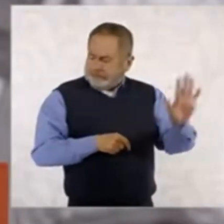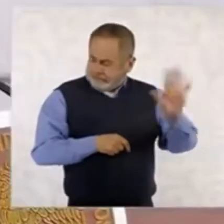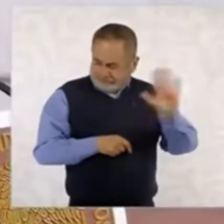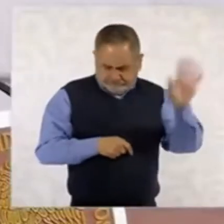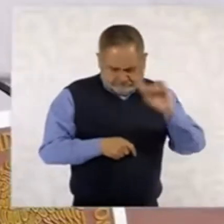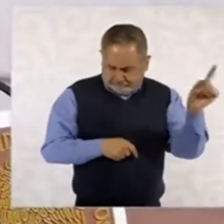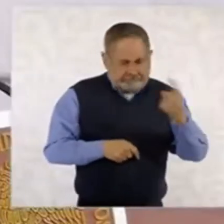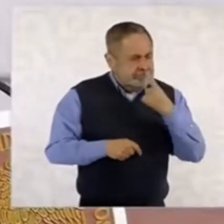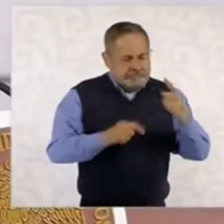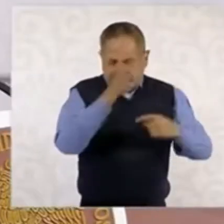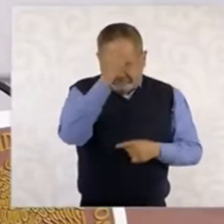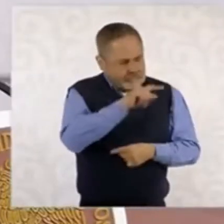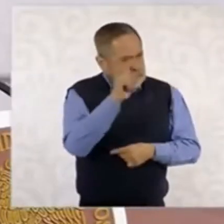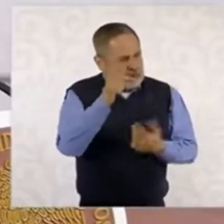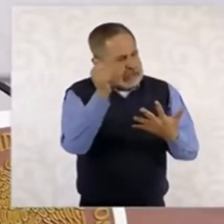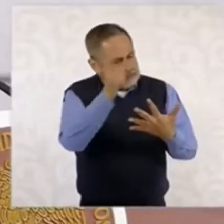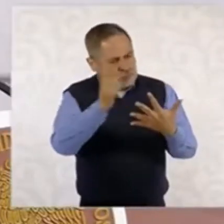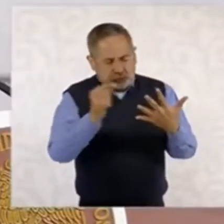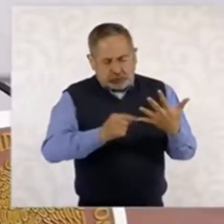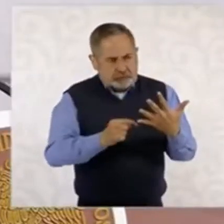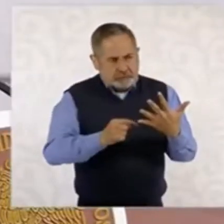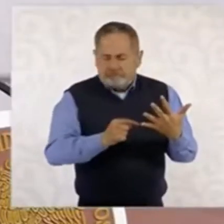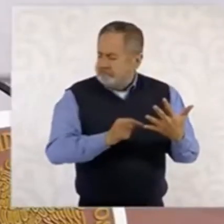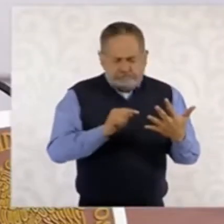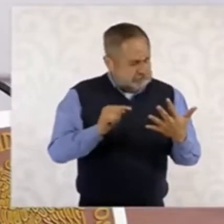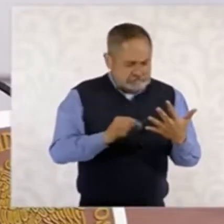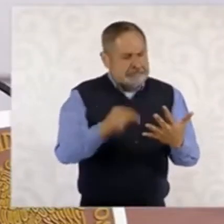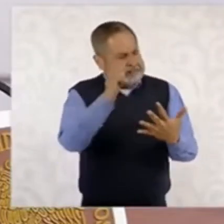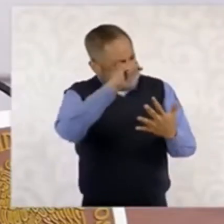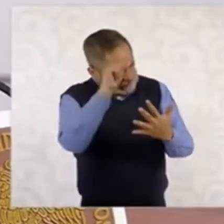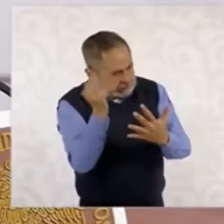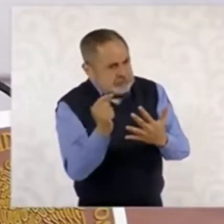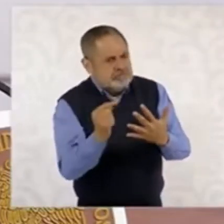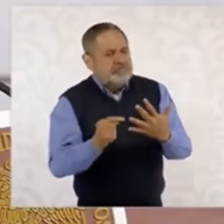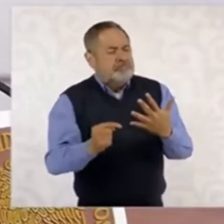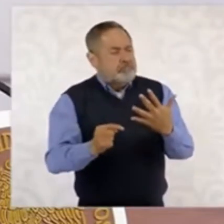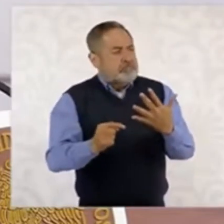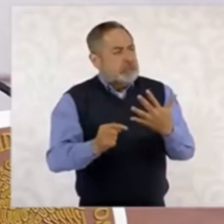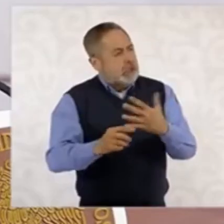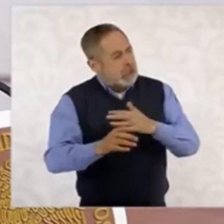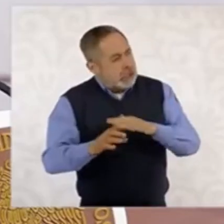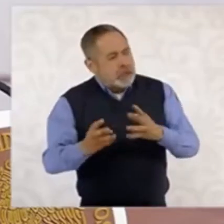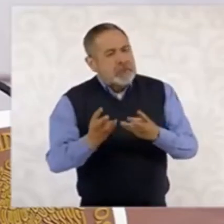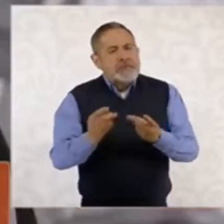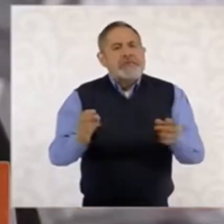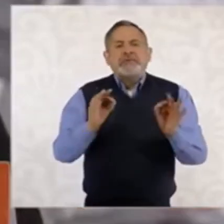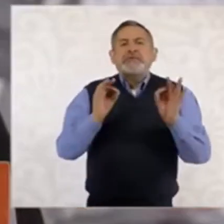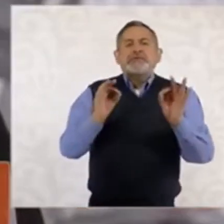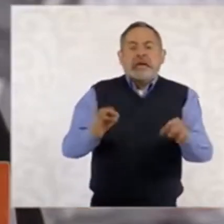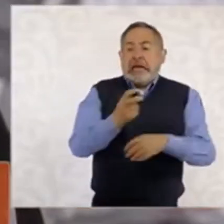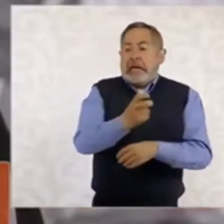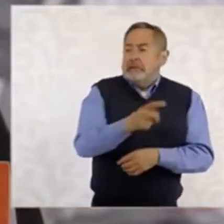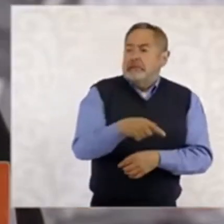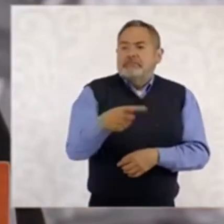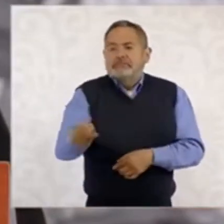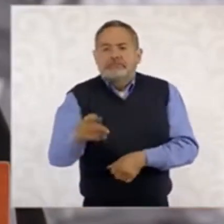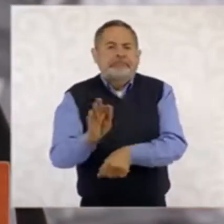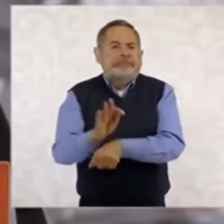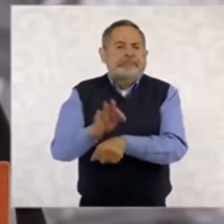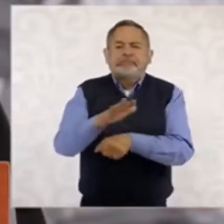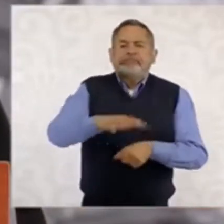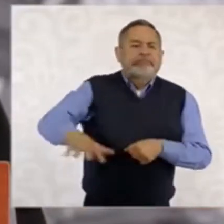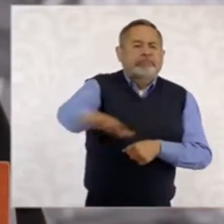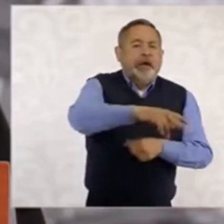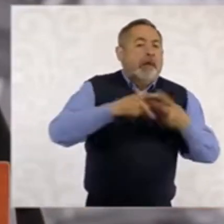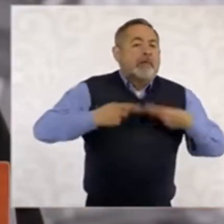un buen acuerdo. Y ya estamos viendo que esto traerá un gran beneficio a las comunidades y a los mineros